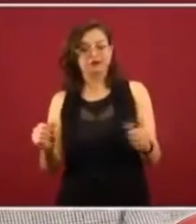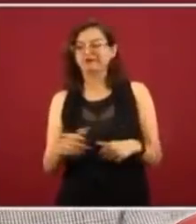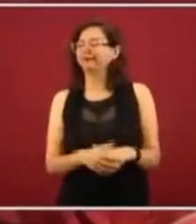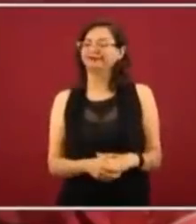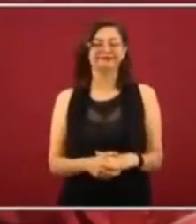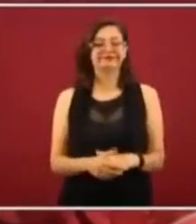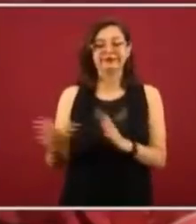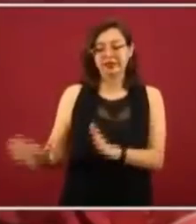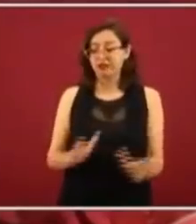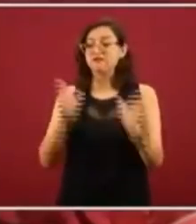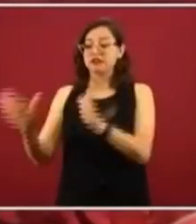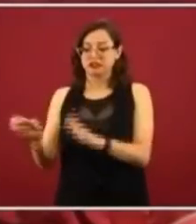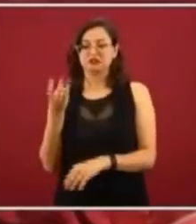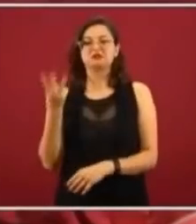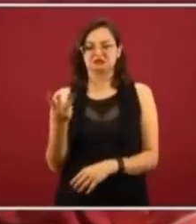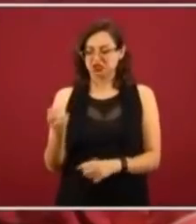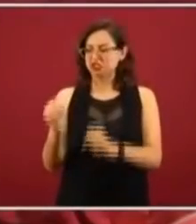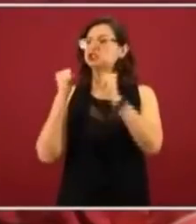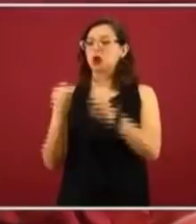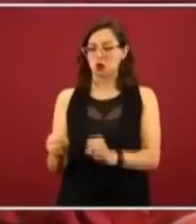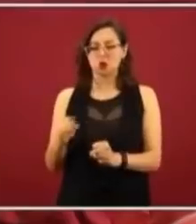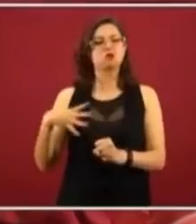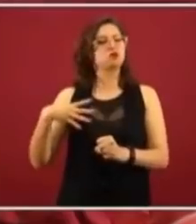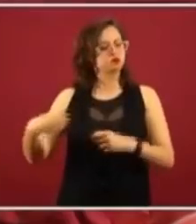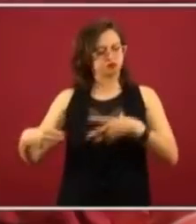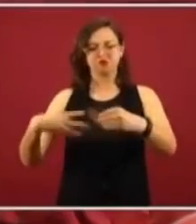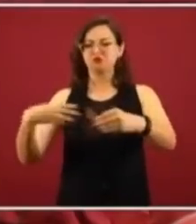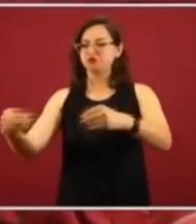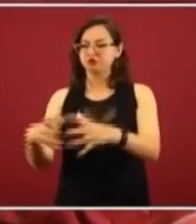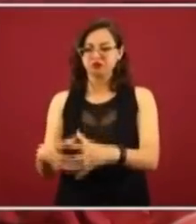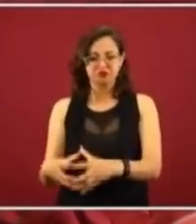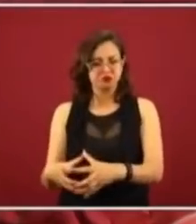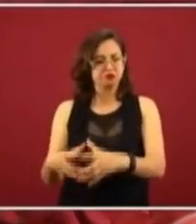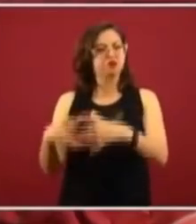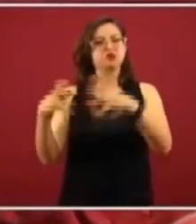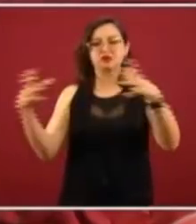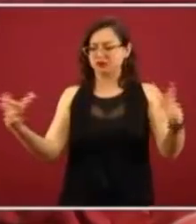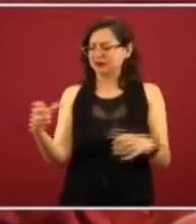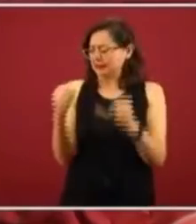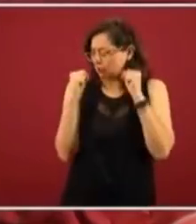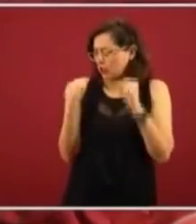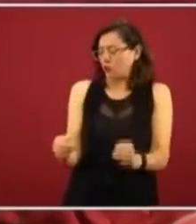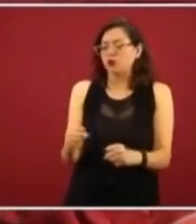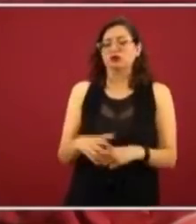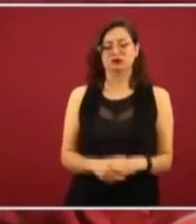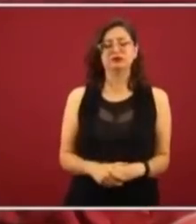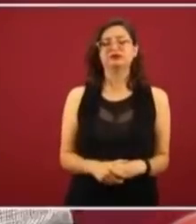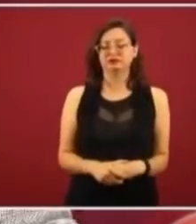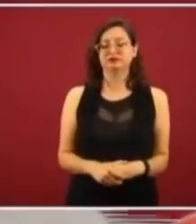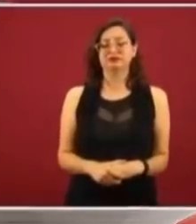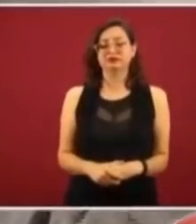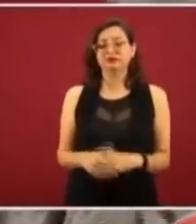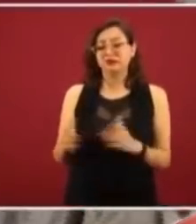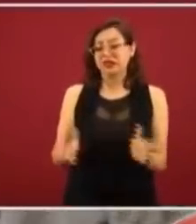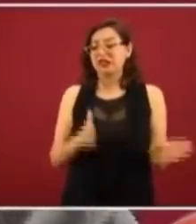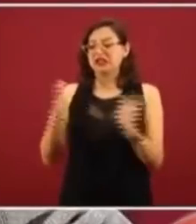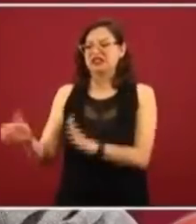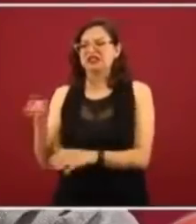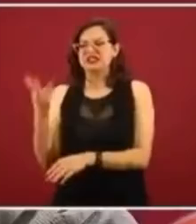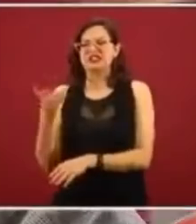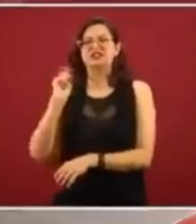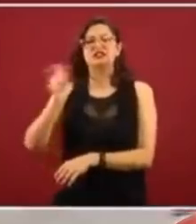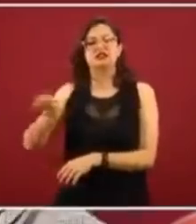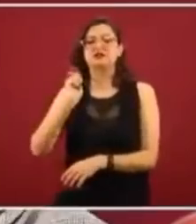3 se va a dar. No hay duda que la fase 3 se va a dar. La fase 3 es la fase de máxima